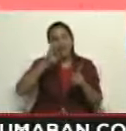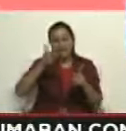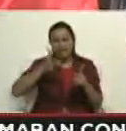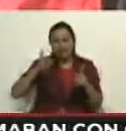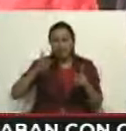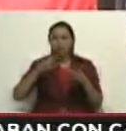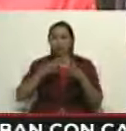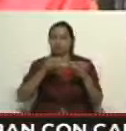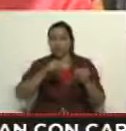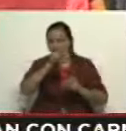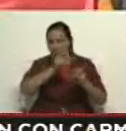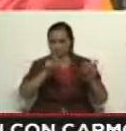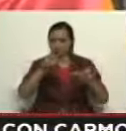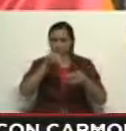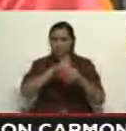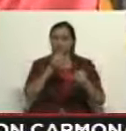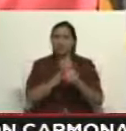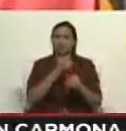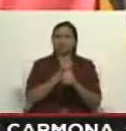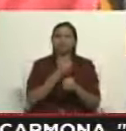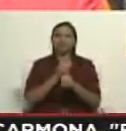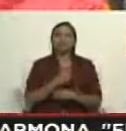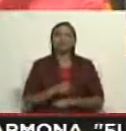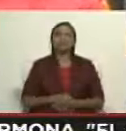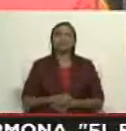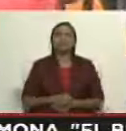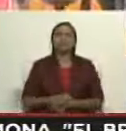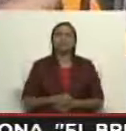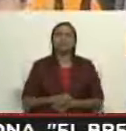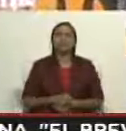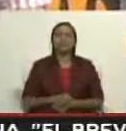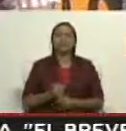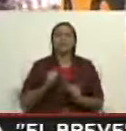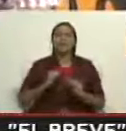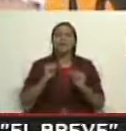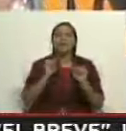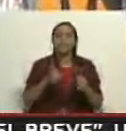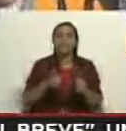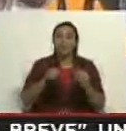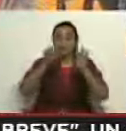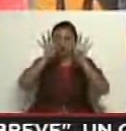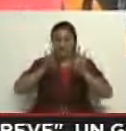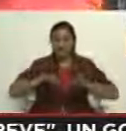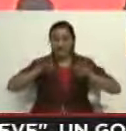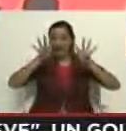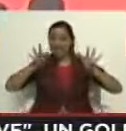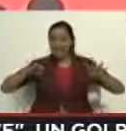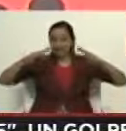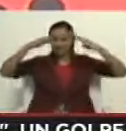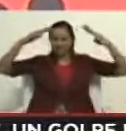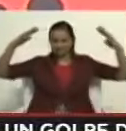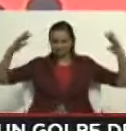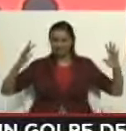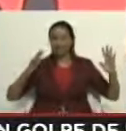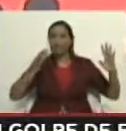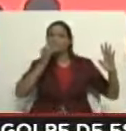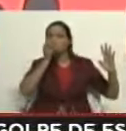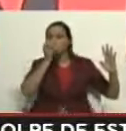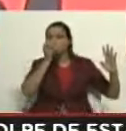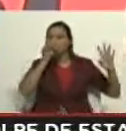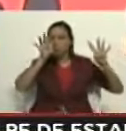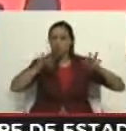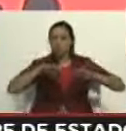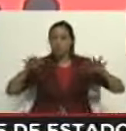lo de plomería, y empezamos a entregar por las rejas del palacio palos,